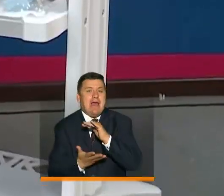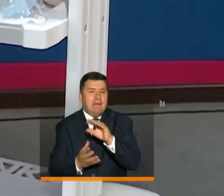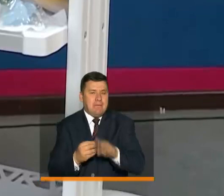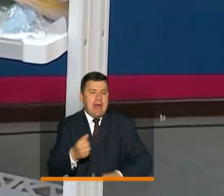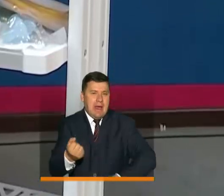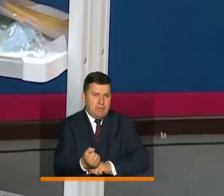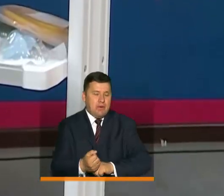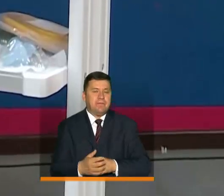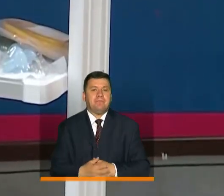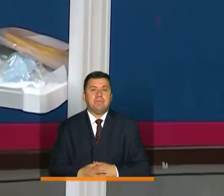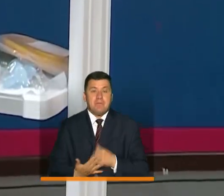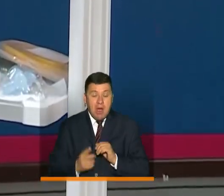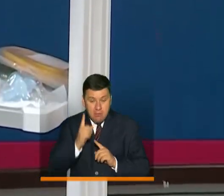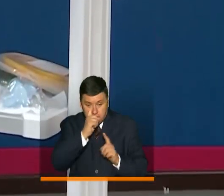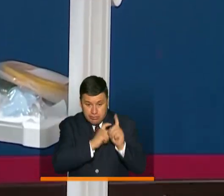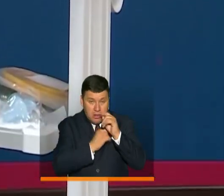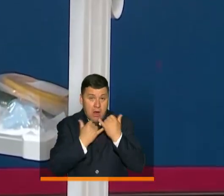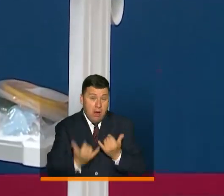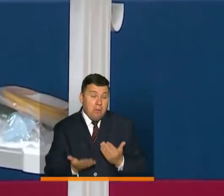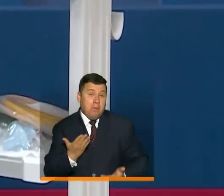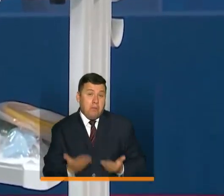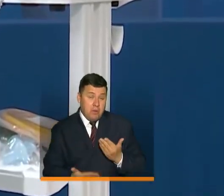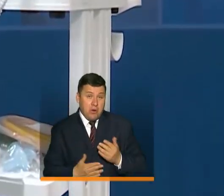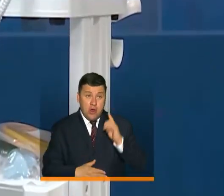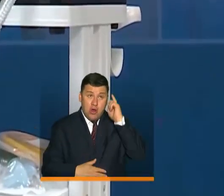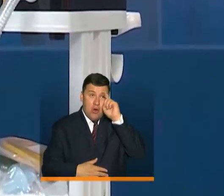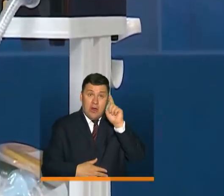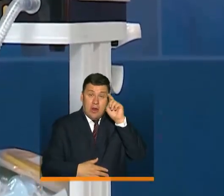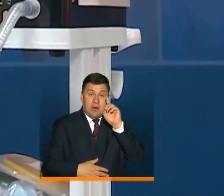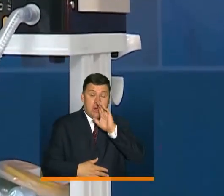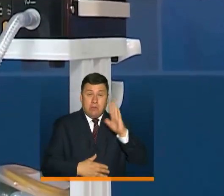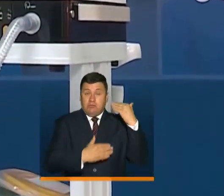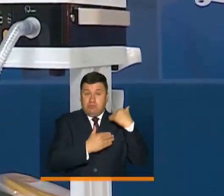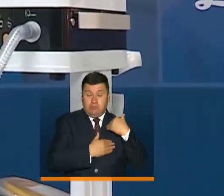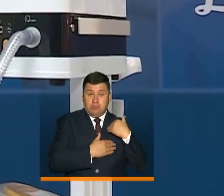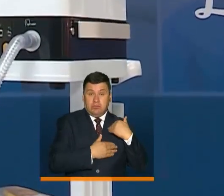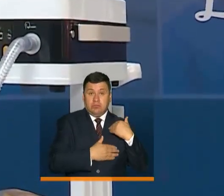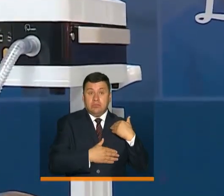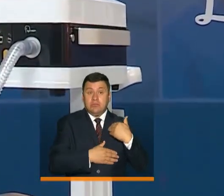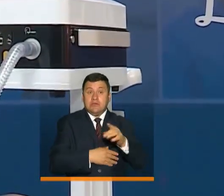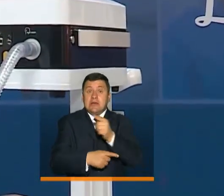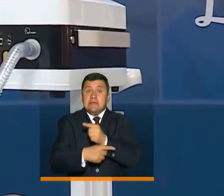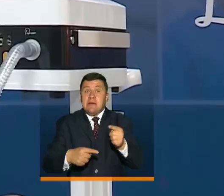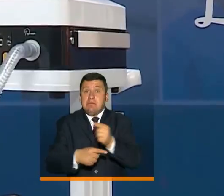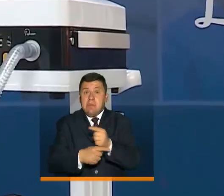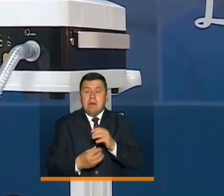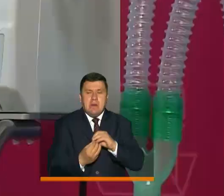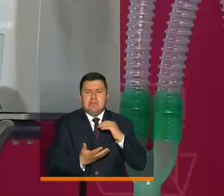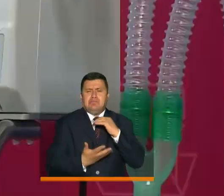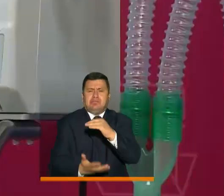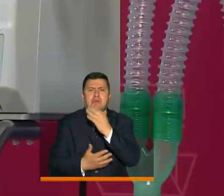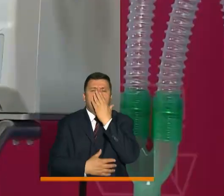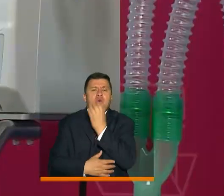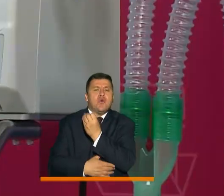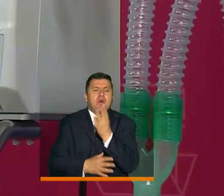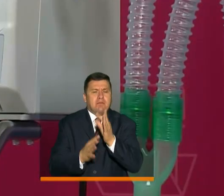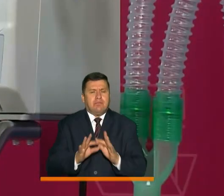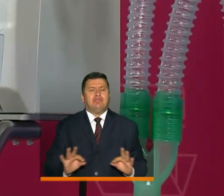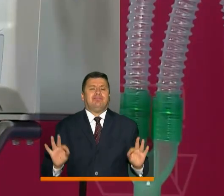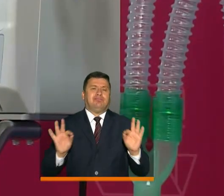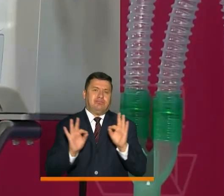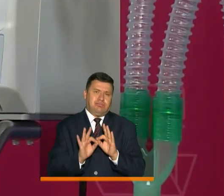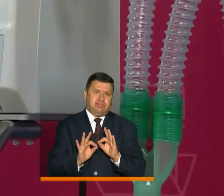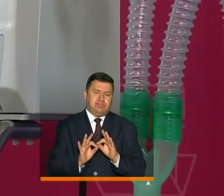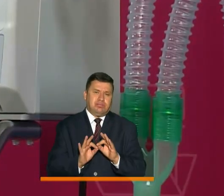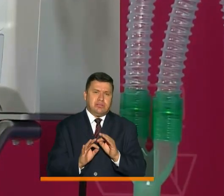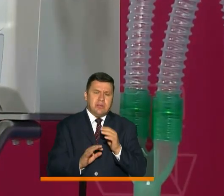Igualmente, analizamos la posibilidad de que desde el Gobierno Nacional, durante las próximas semanas, estemos entregando un número importante